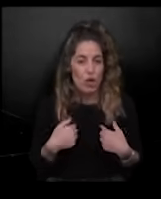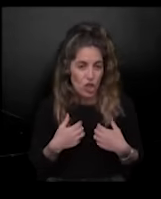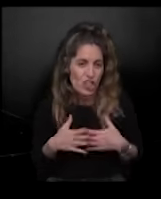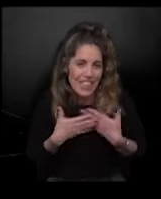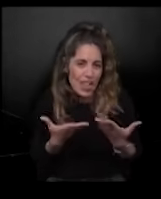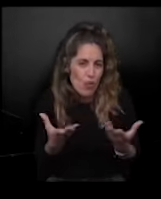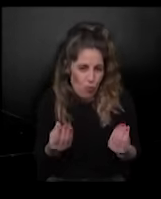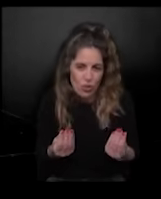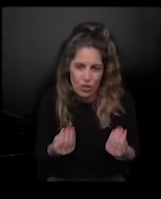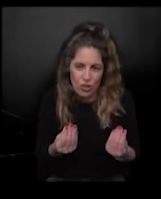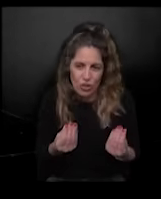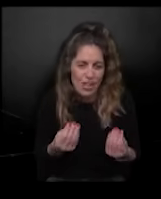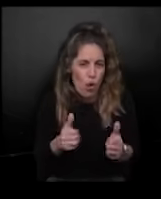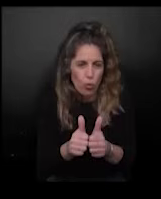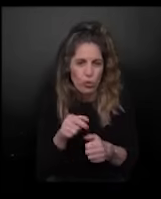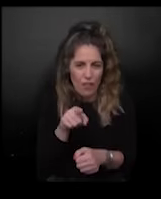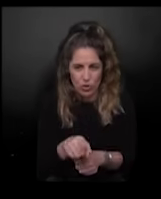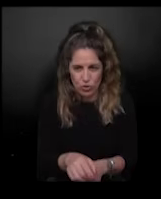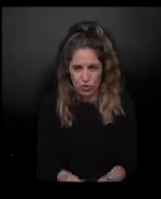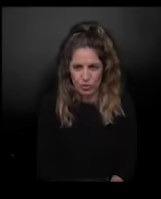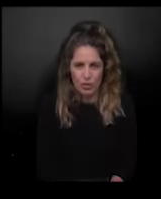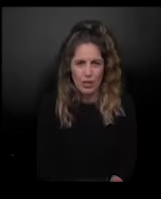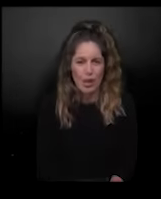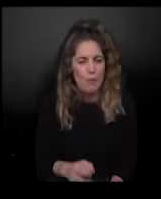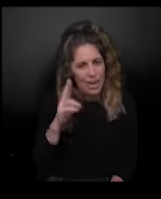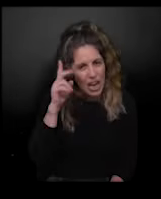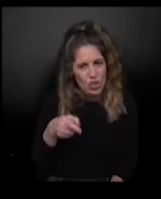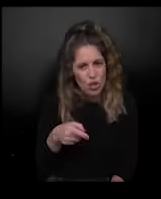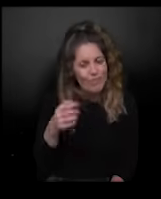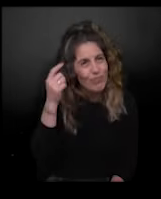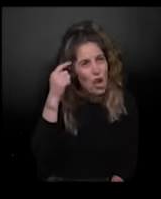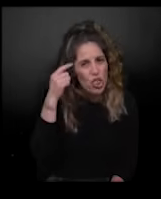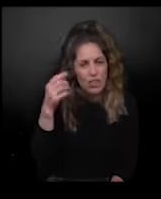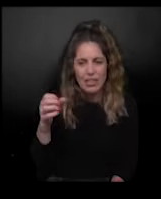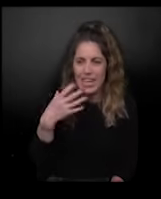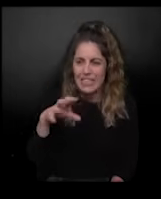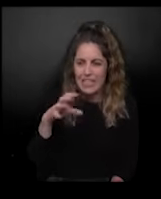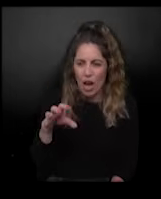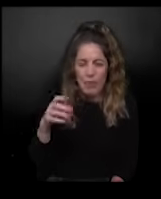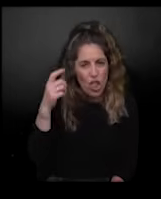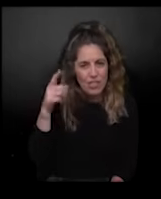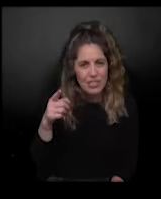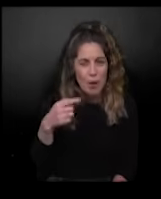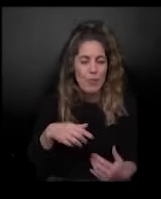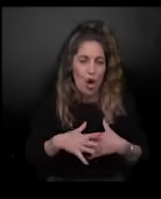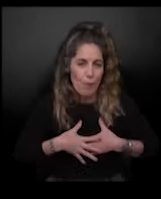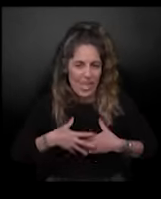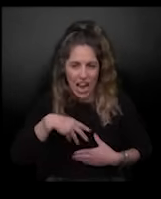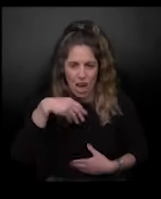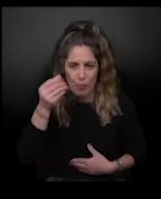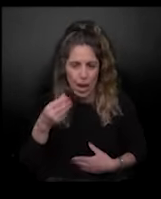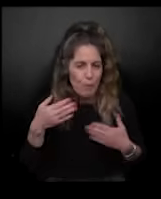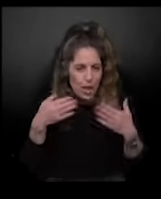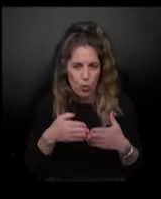quiero tanto estaré junto a vos Mi razón me lo grita pero mi alma